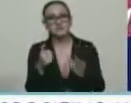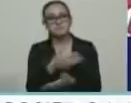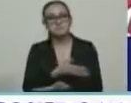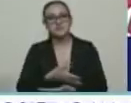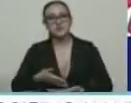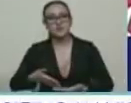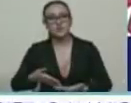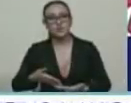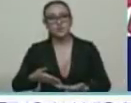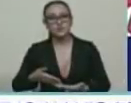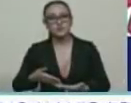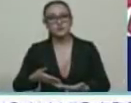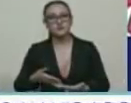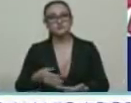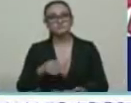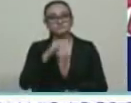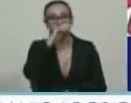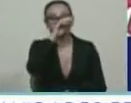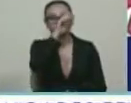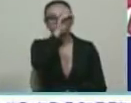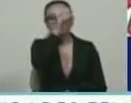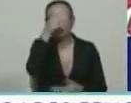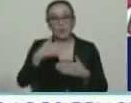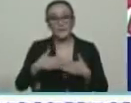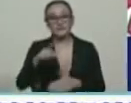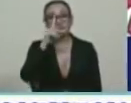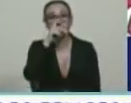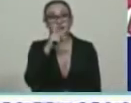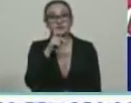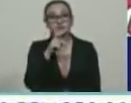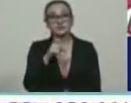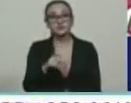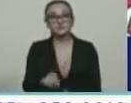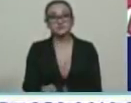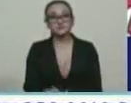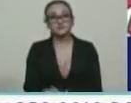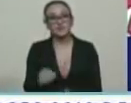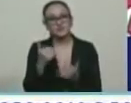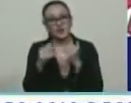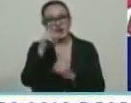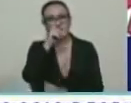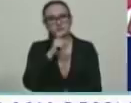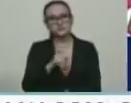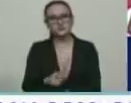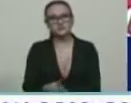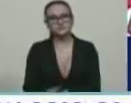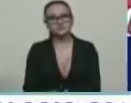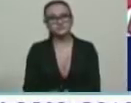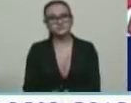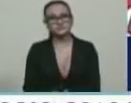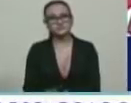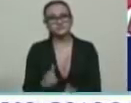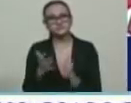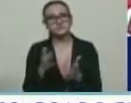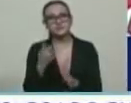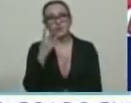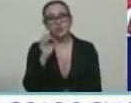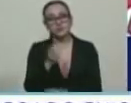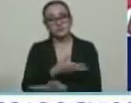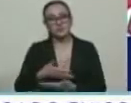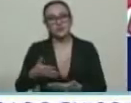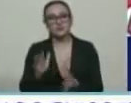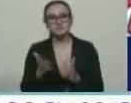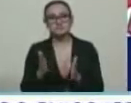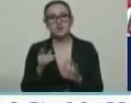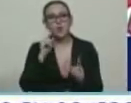millones. Y a partir del año del final de año, y esta cifra va a alcanzar a 40 millones. Y